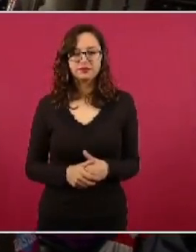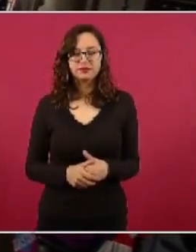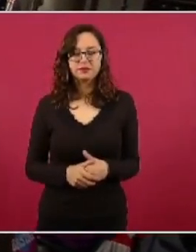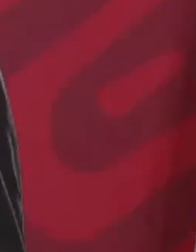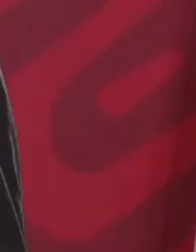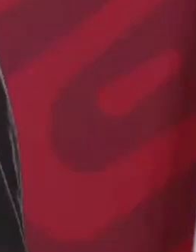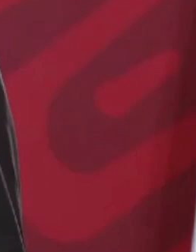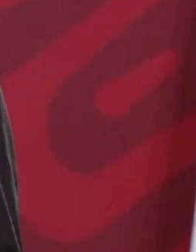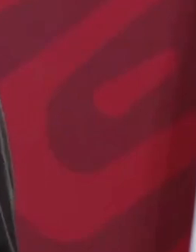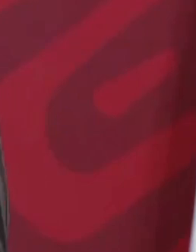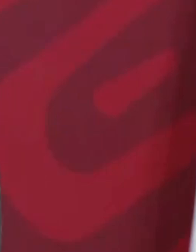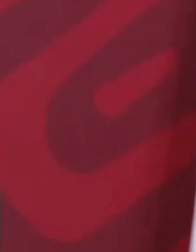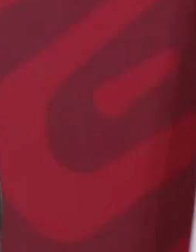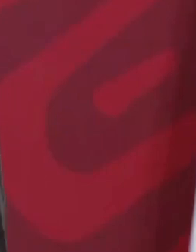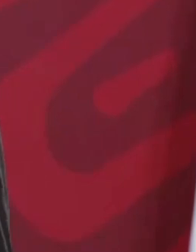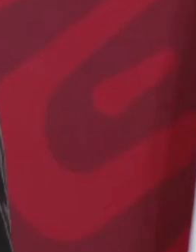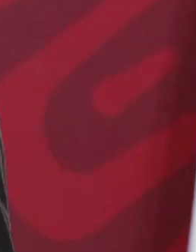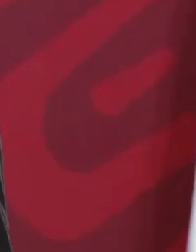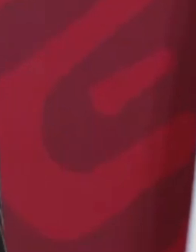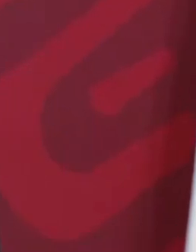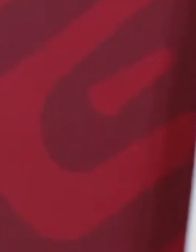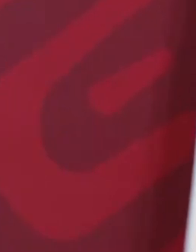Y salían todos